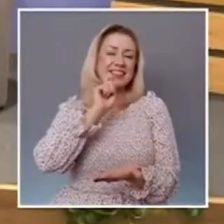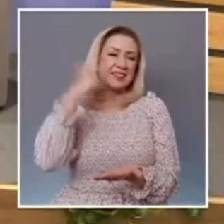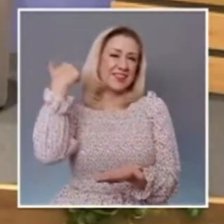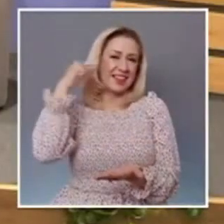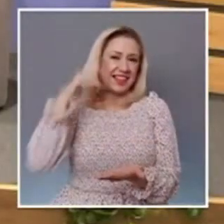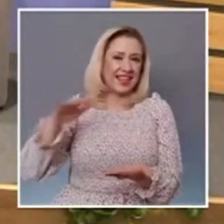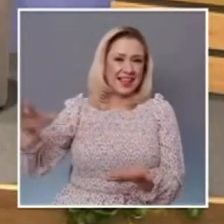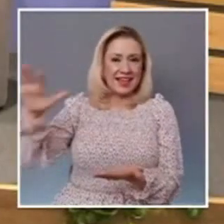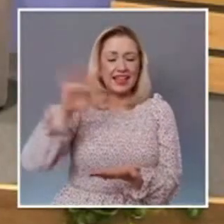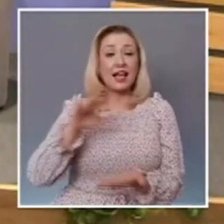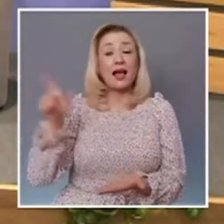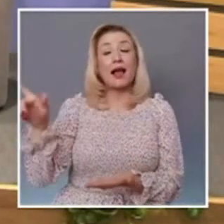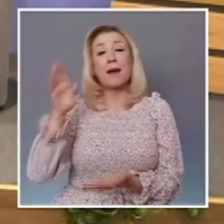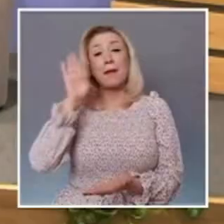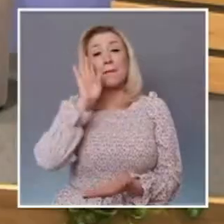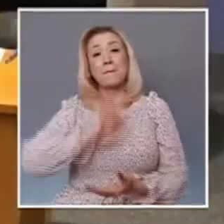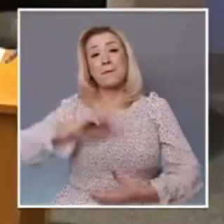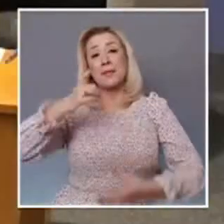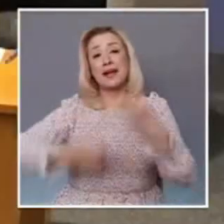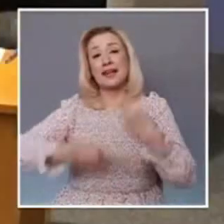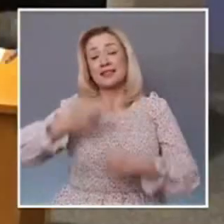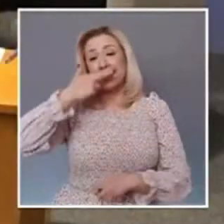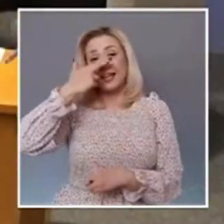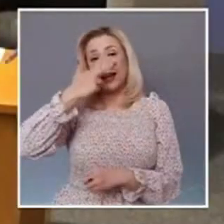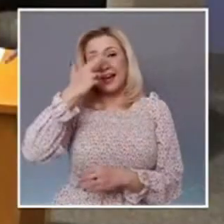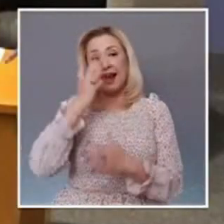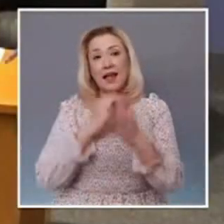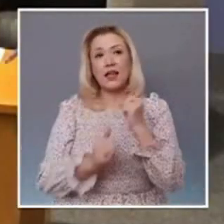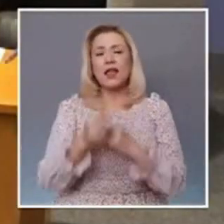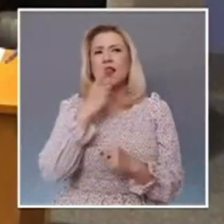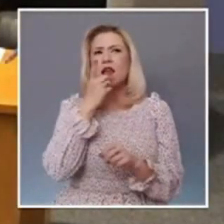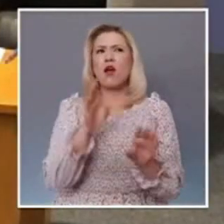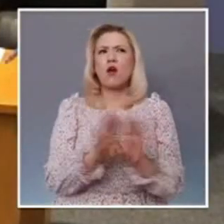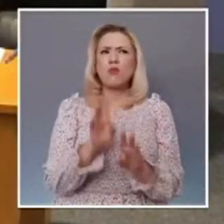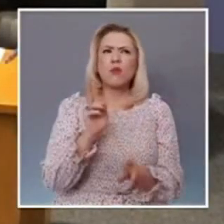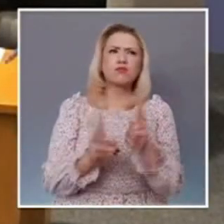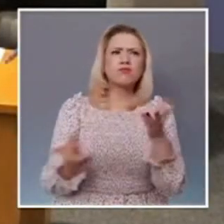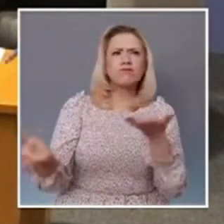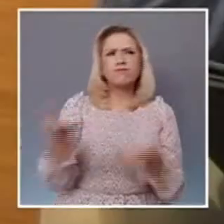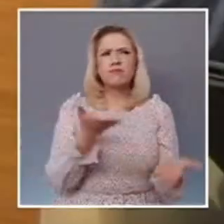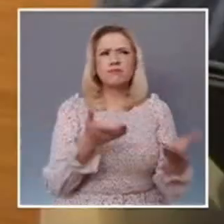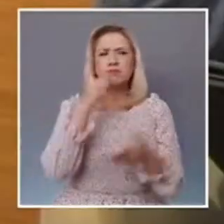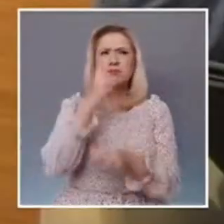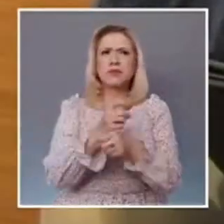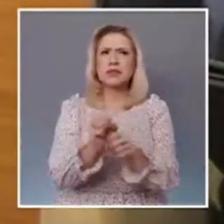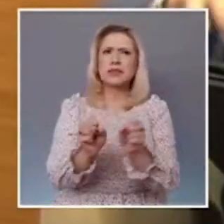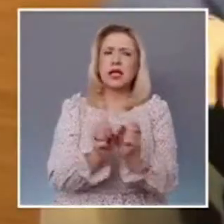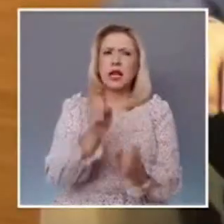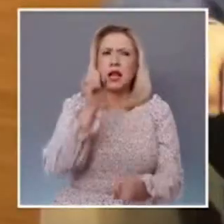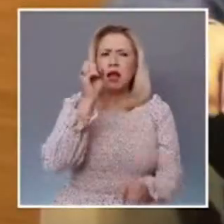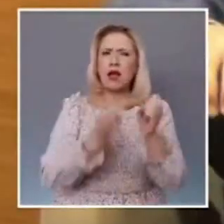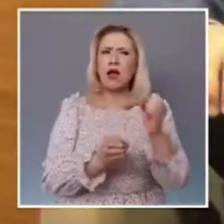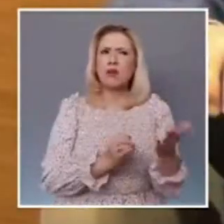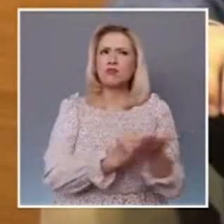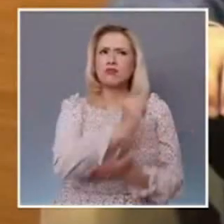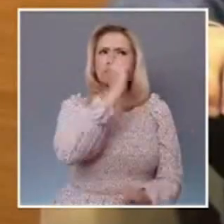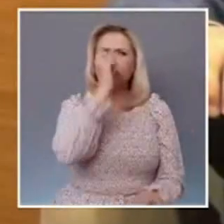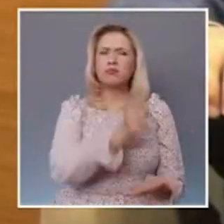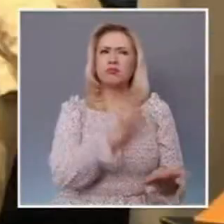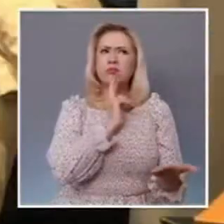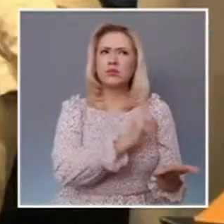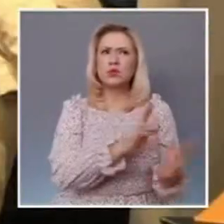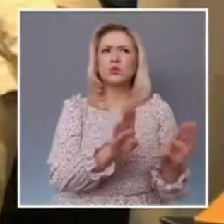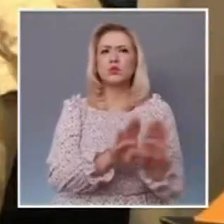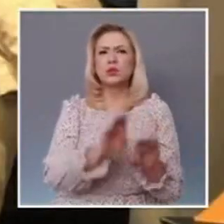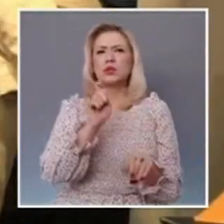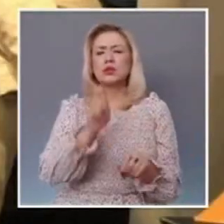en el conversatorio sobre decisiones de la primera sala de la Suprema Corte de Justicia de la Nación y sus implicaciones jurídico-sociales,